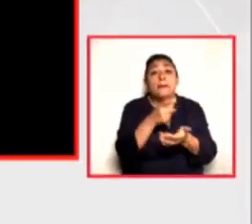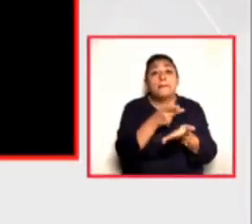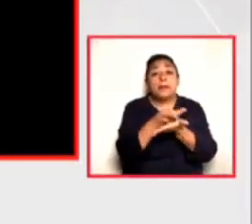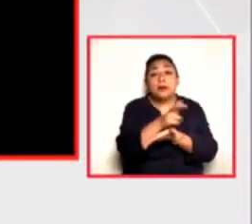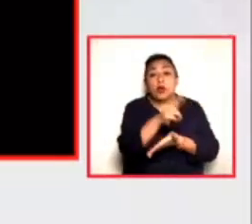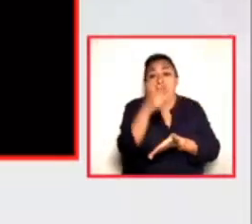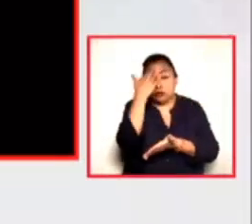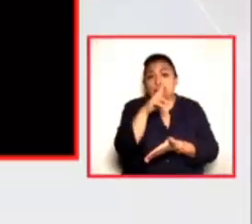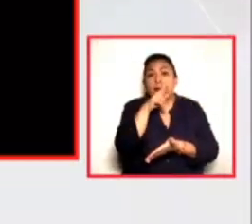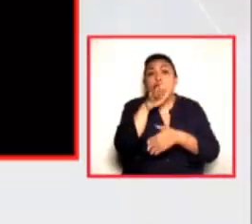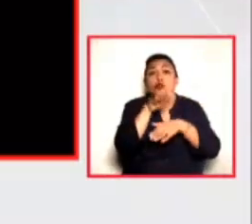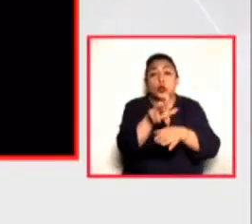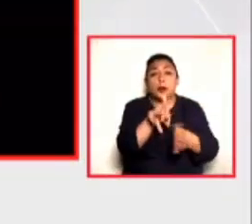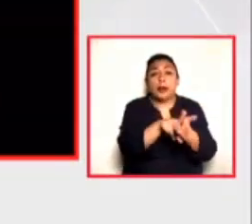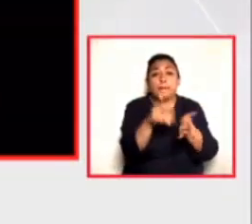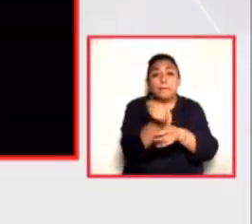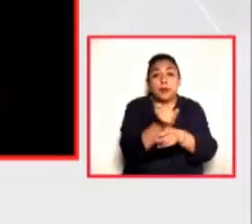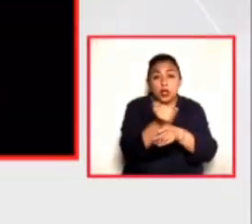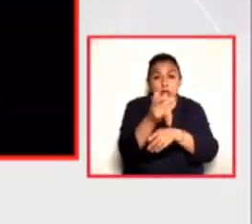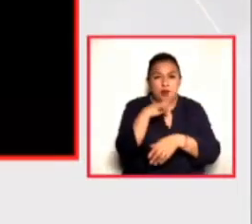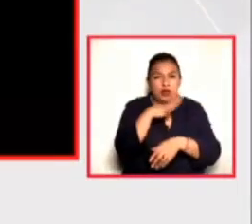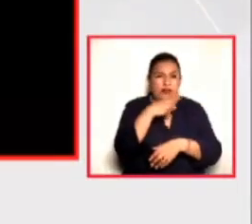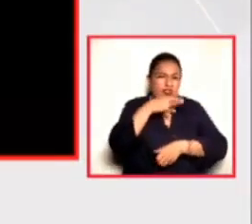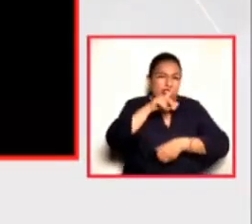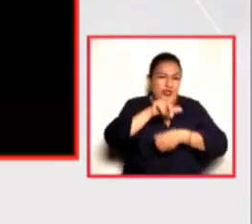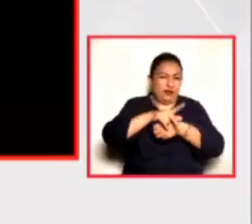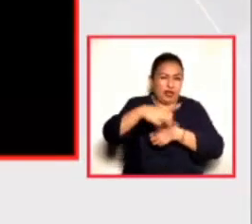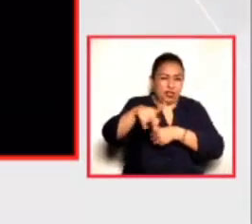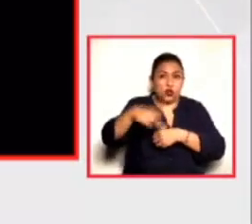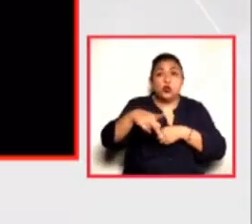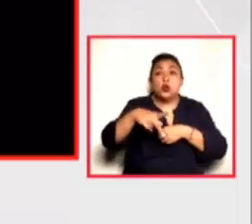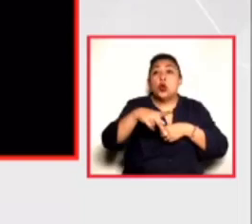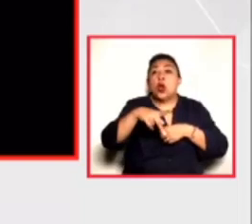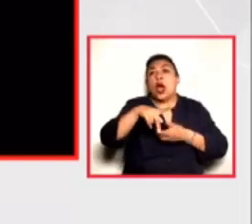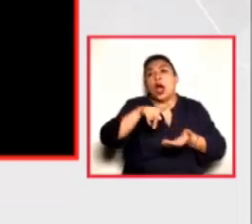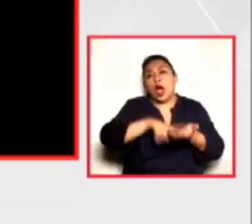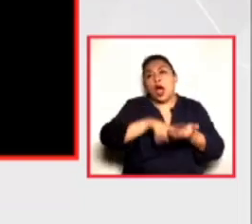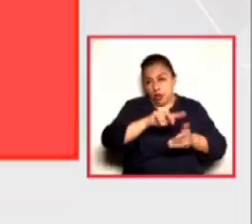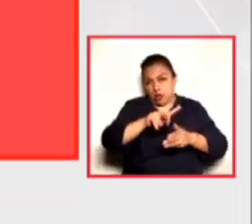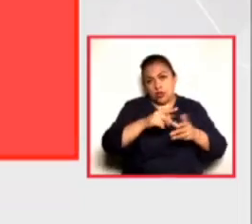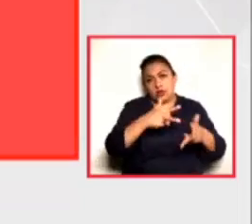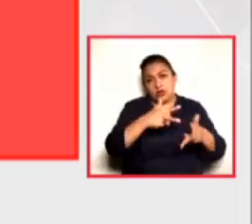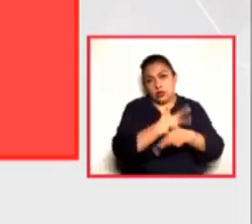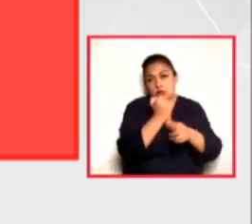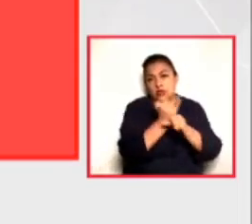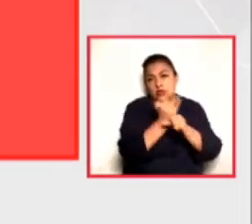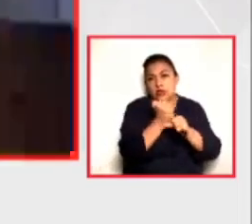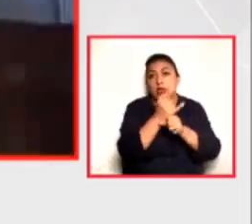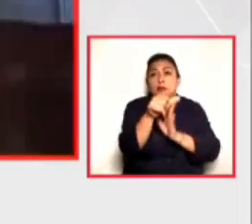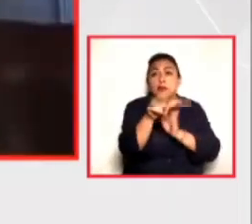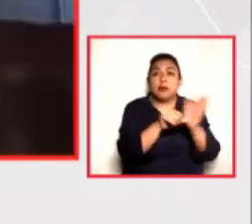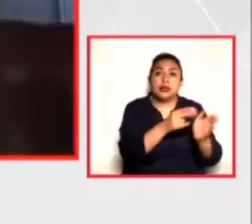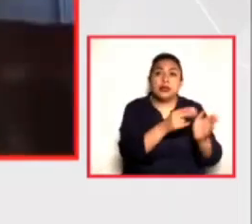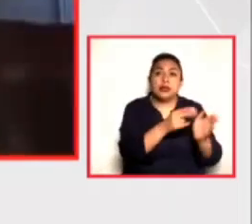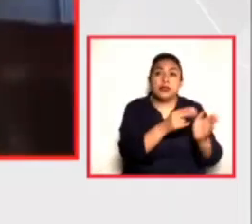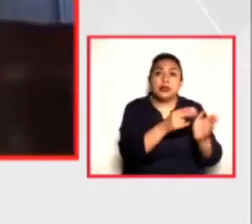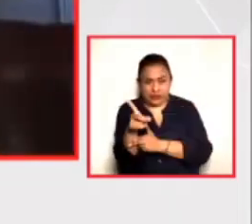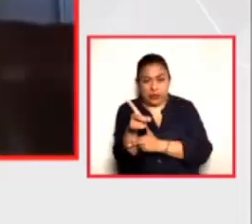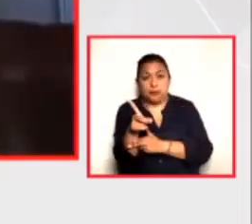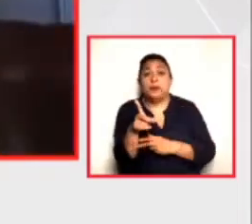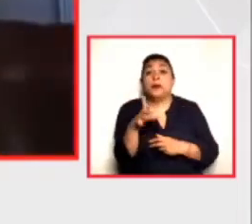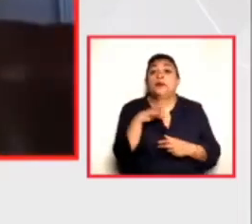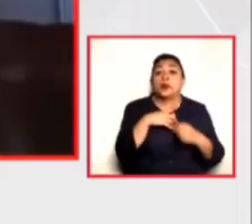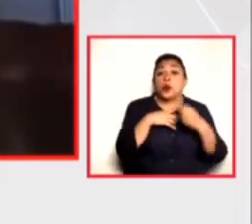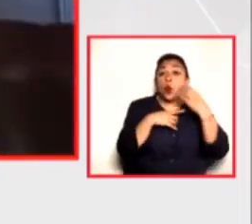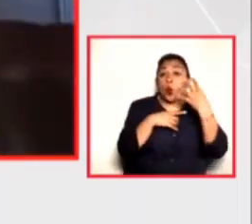con la realización de su festival que se desarrollará de manera virtual en el mes de noviembre y diciembre. Hay 4 categorías en